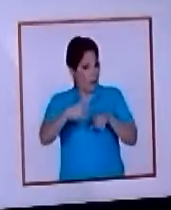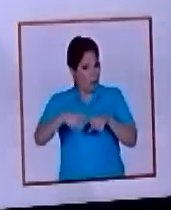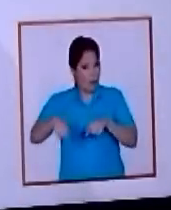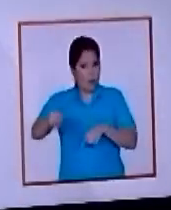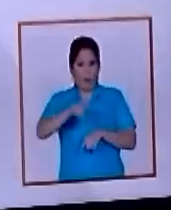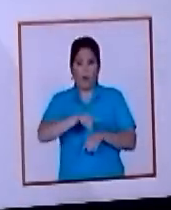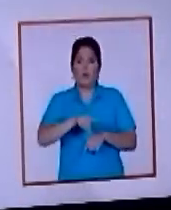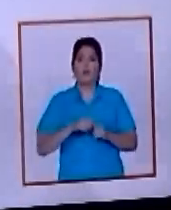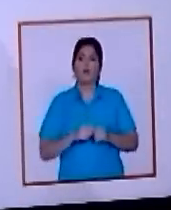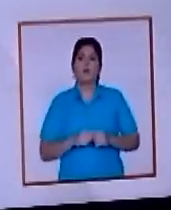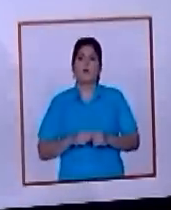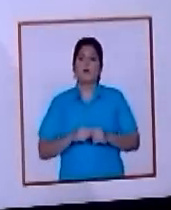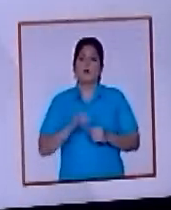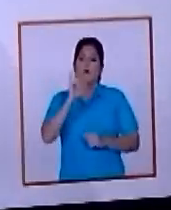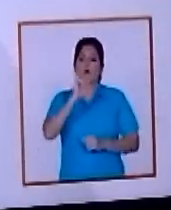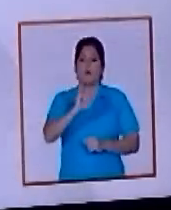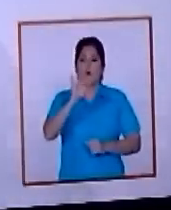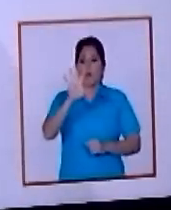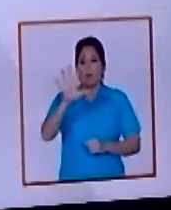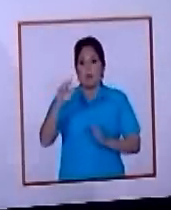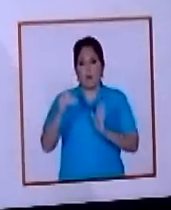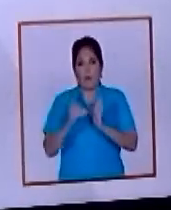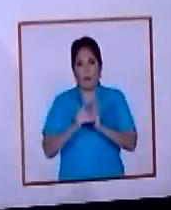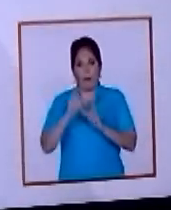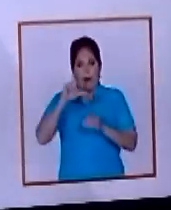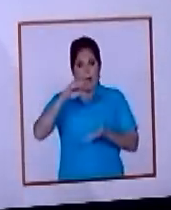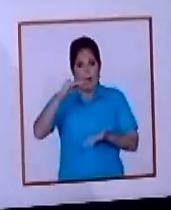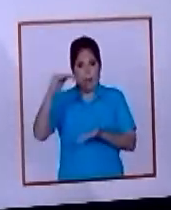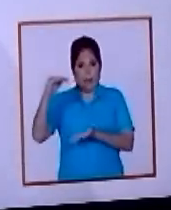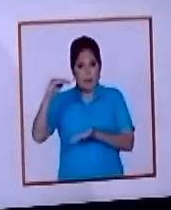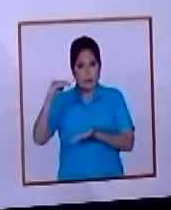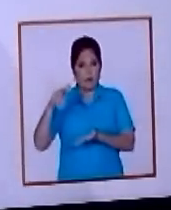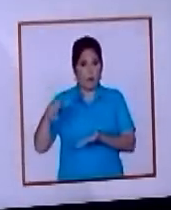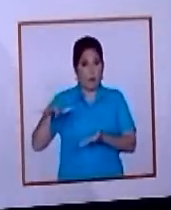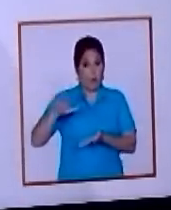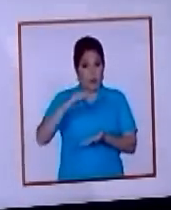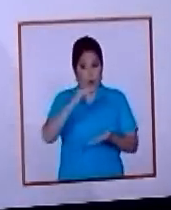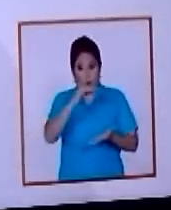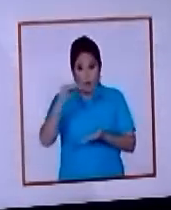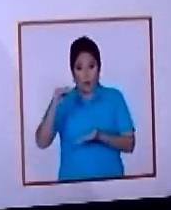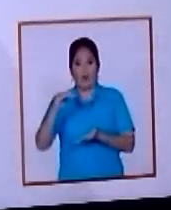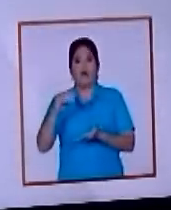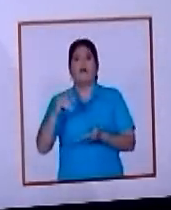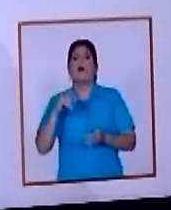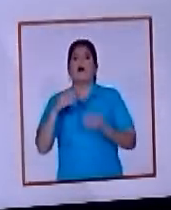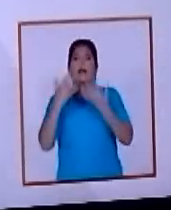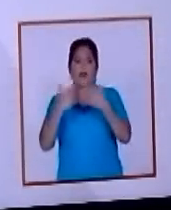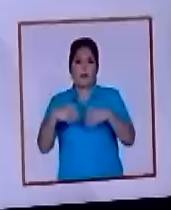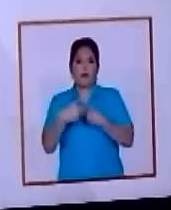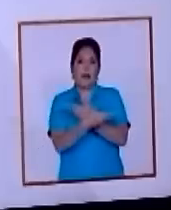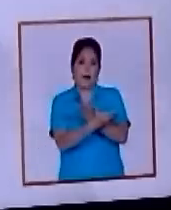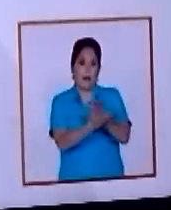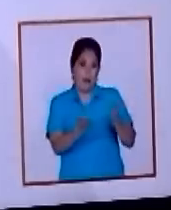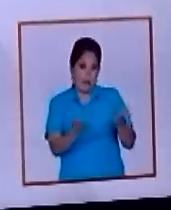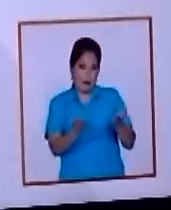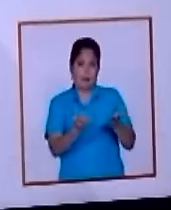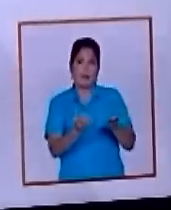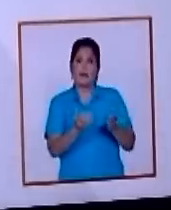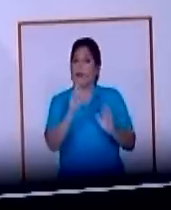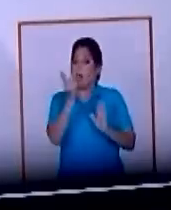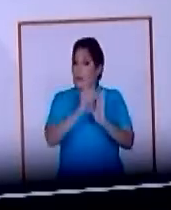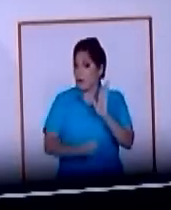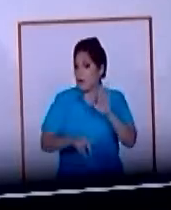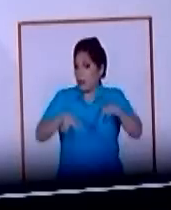asegurando 645,000 litos diarios que hay que producir acopiar llevar para la industria y repartir con corriente sin corriente con